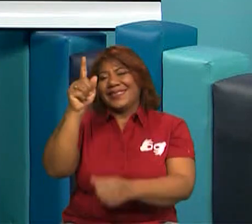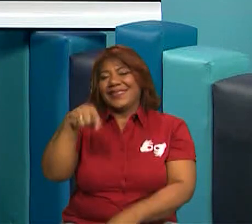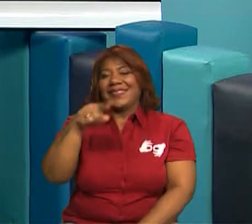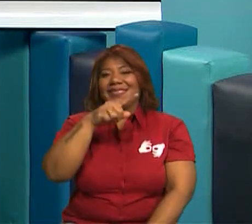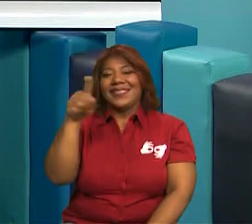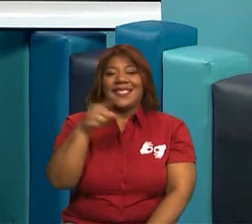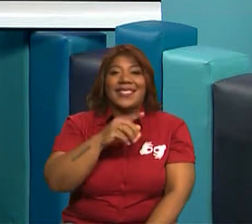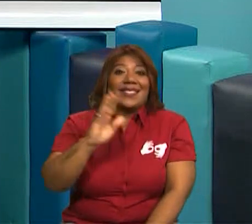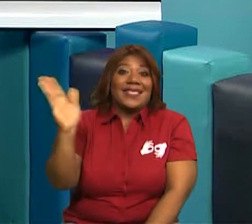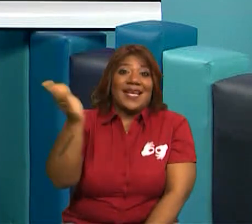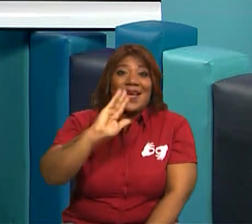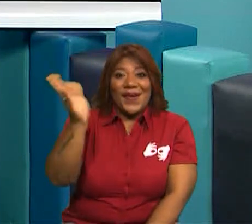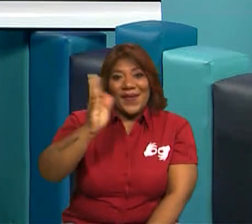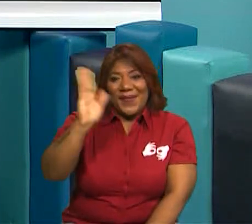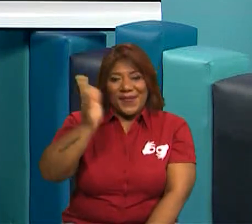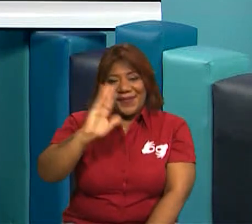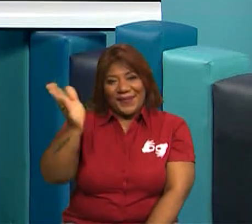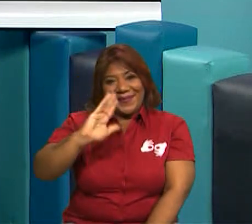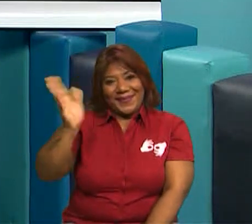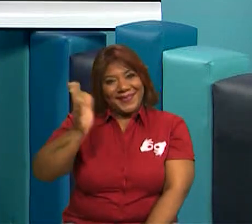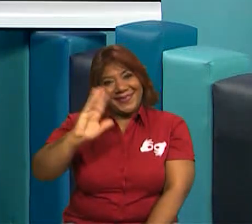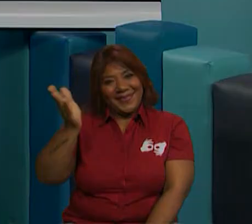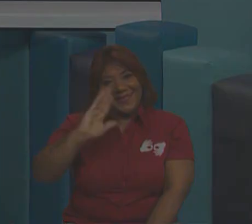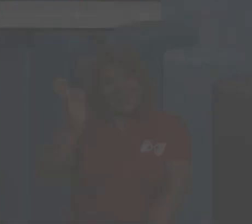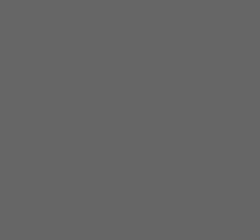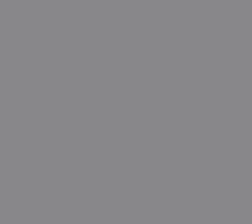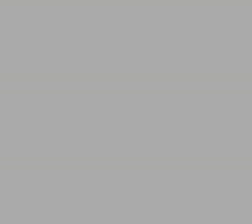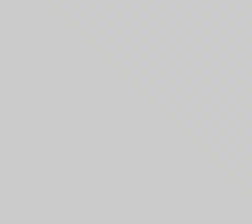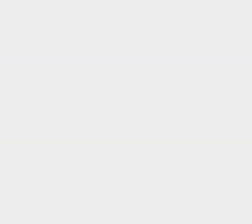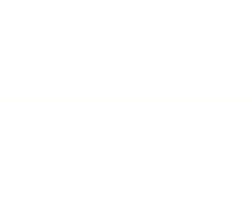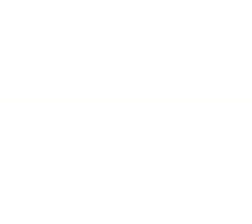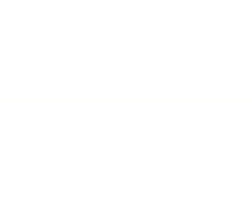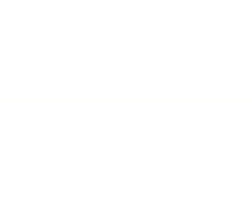conéctate con la estrella. ¡Chao!